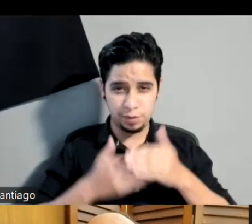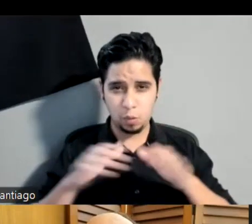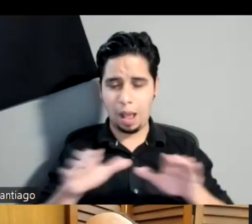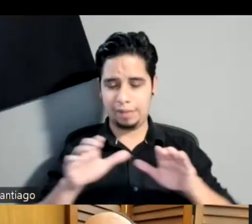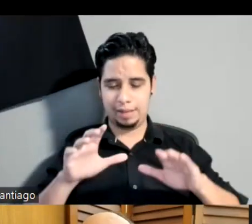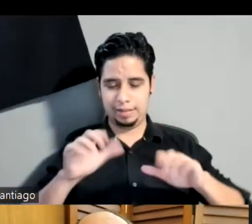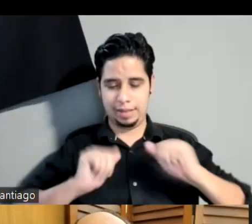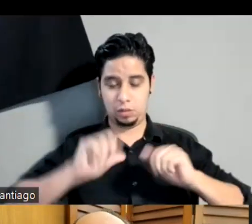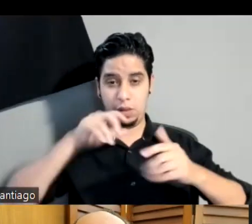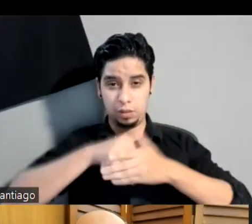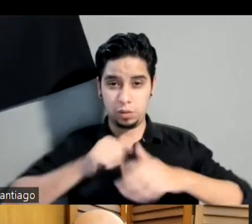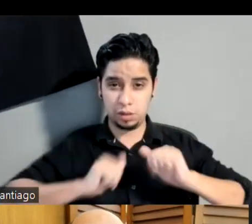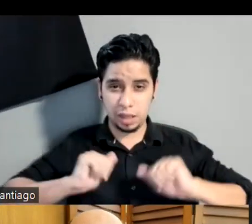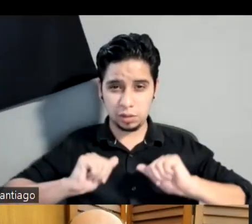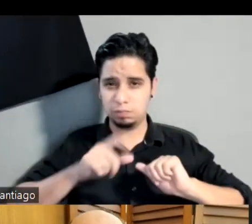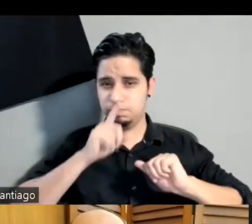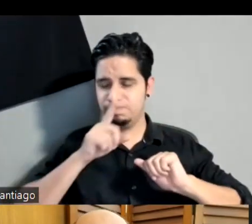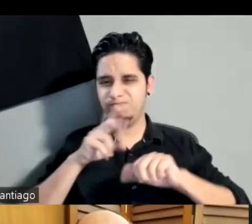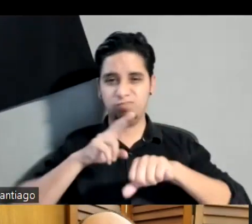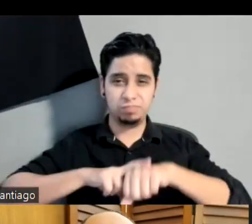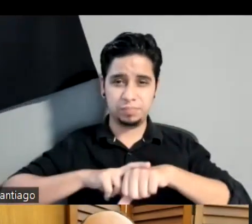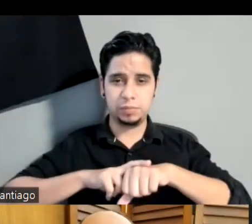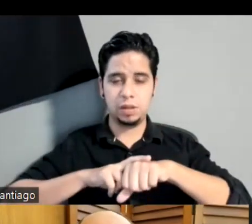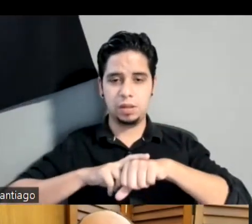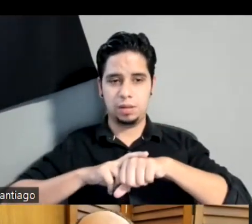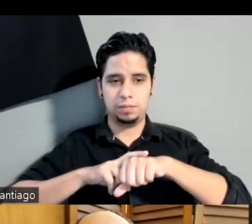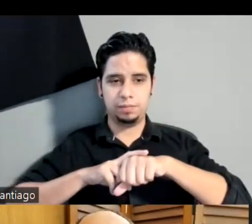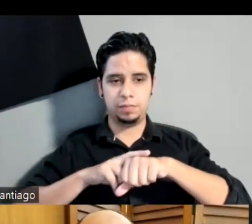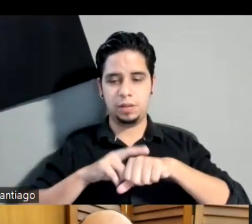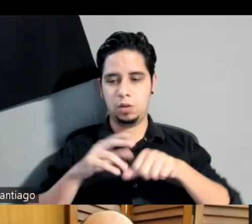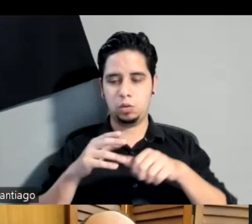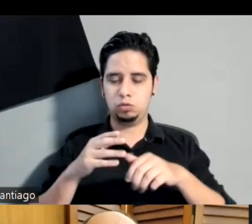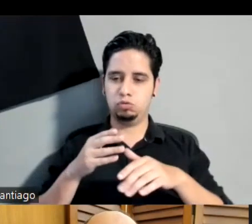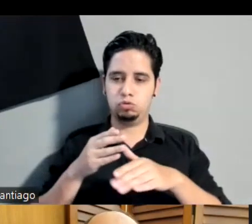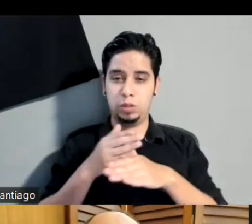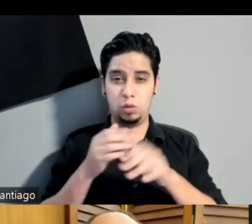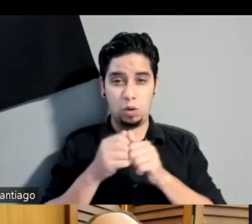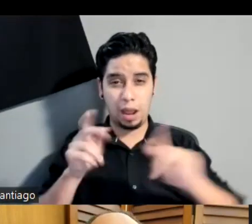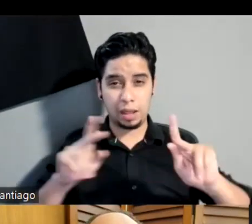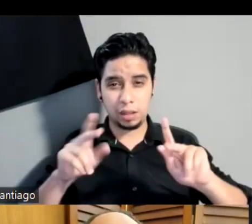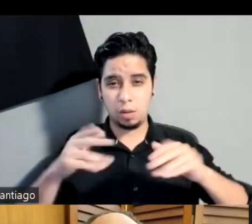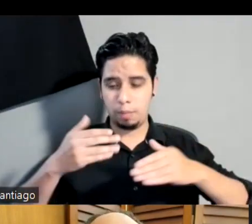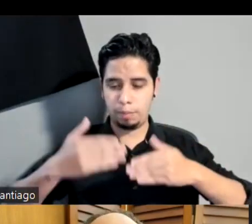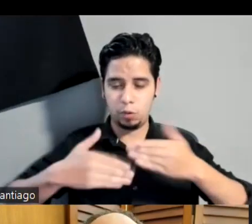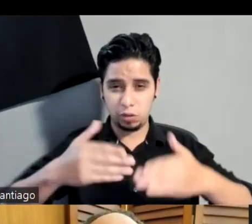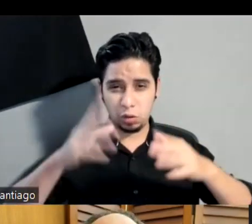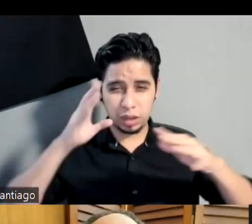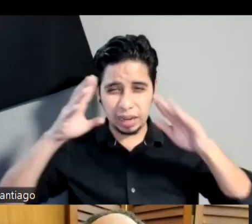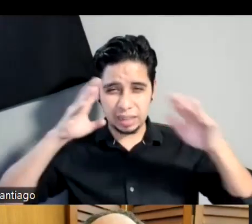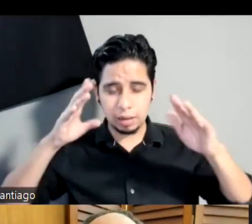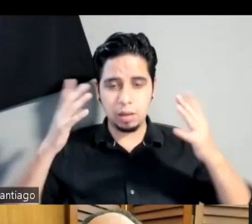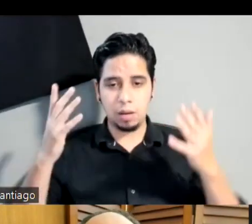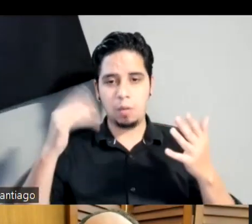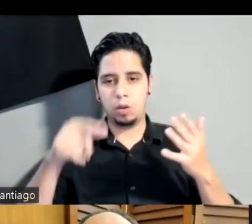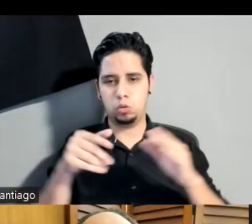del teatro. Y un sí, básicamente. Compartir con la gente cómo es un proceso creativo, porque lo que nos has